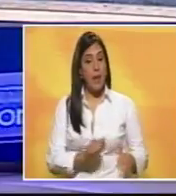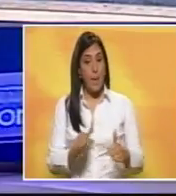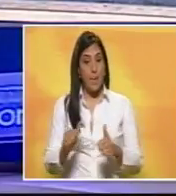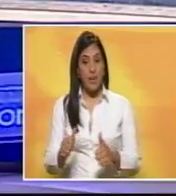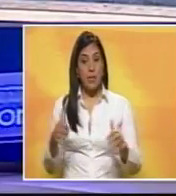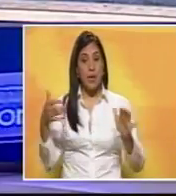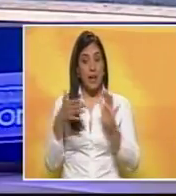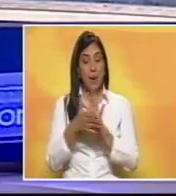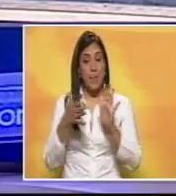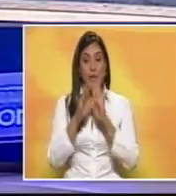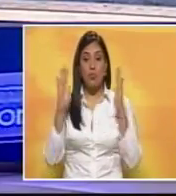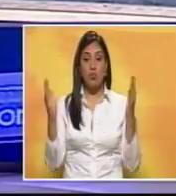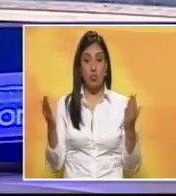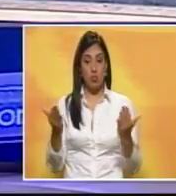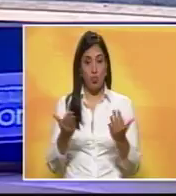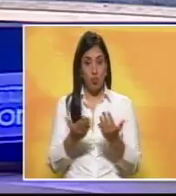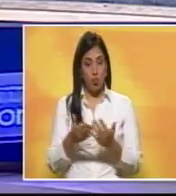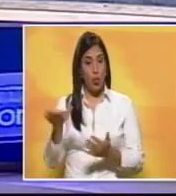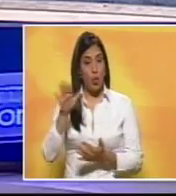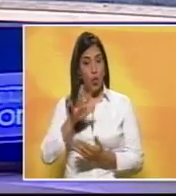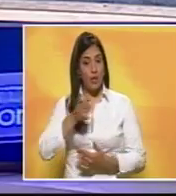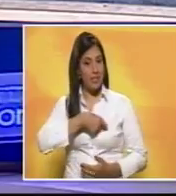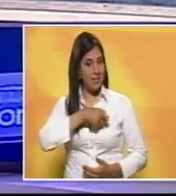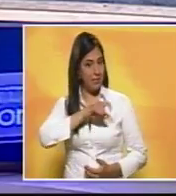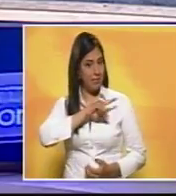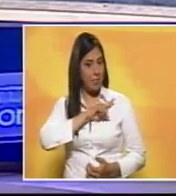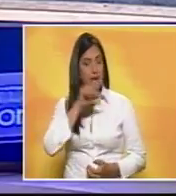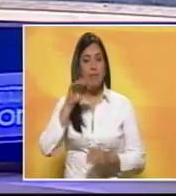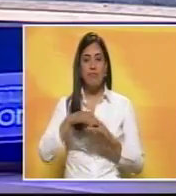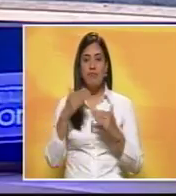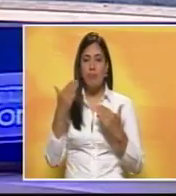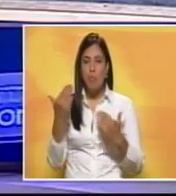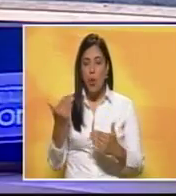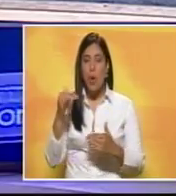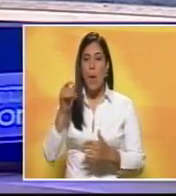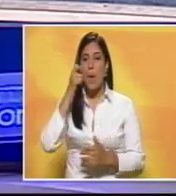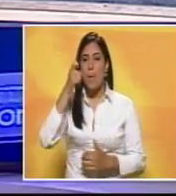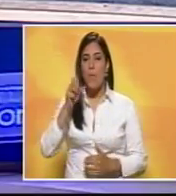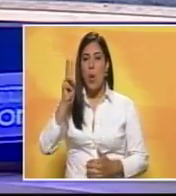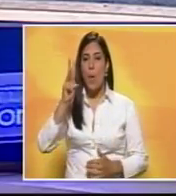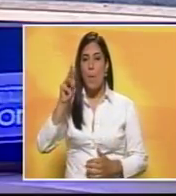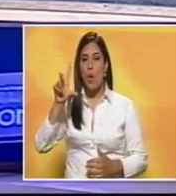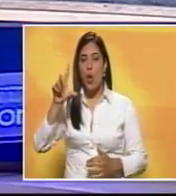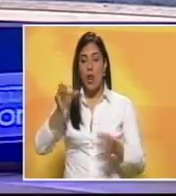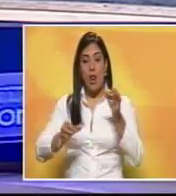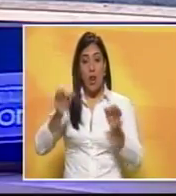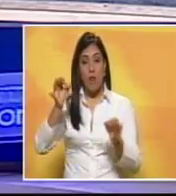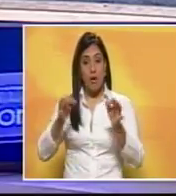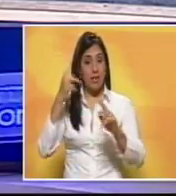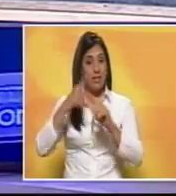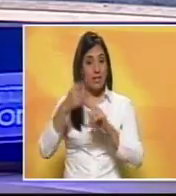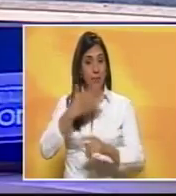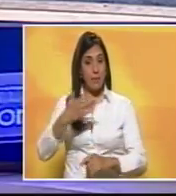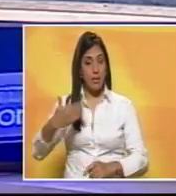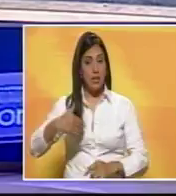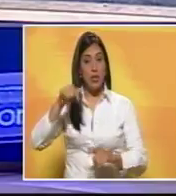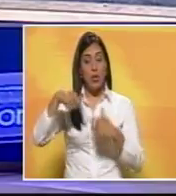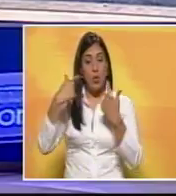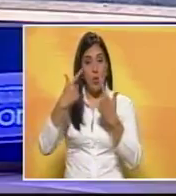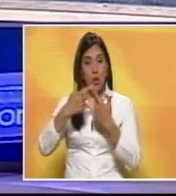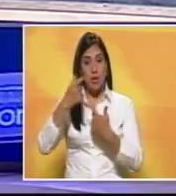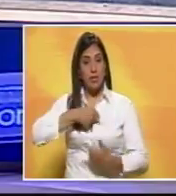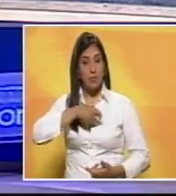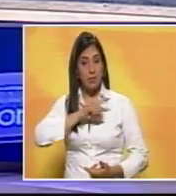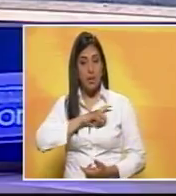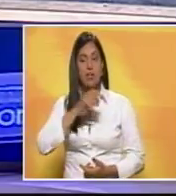Iniciamos nuestro recorrido en lo que pasa en el mundo en España. Y es que Paul Becarf, abogado del expresidente de la región de Cataluña,